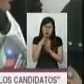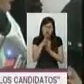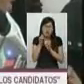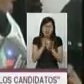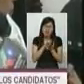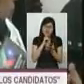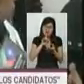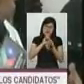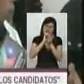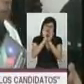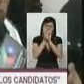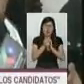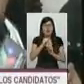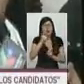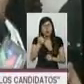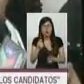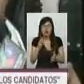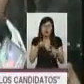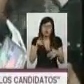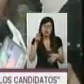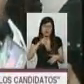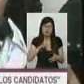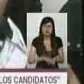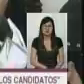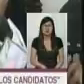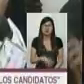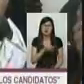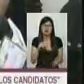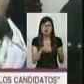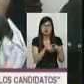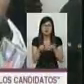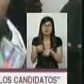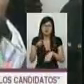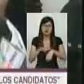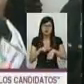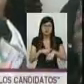reemplazado por otra como corresponde y también en el tiempo previsto que establece el órgano.